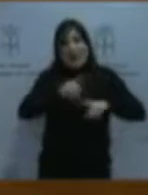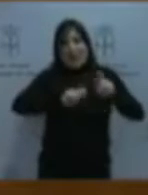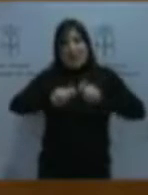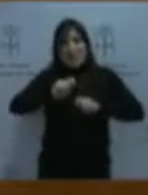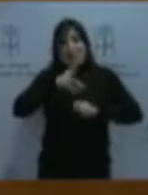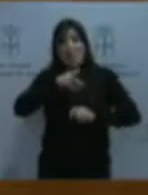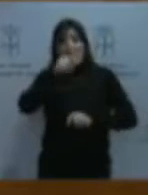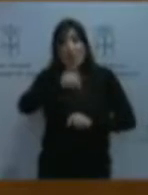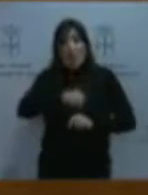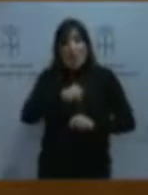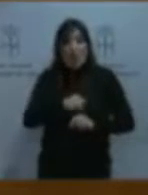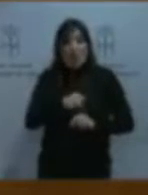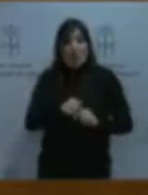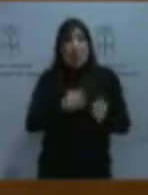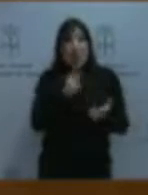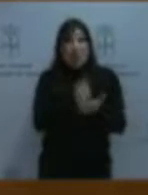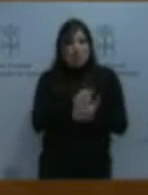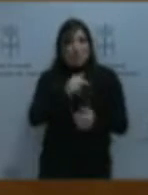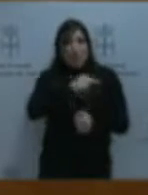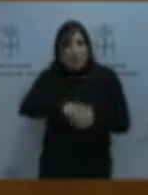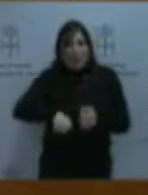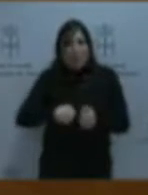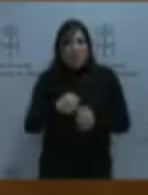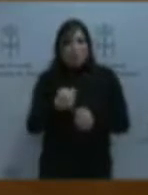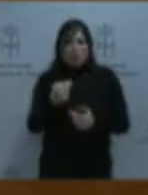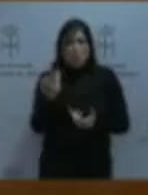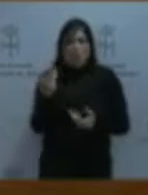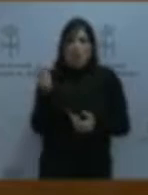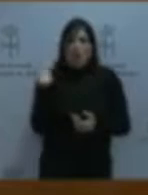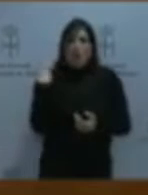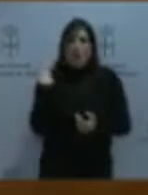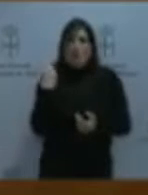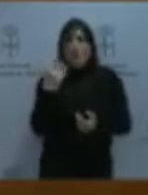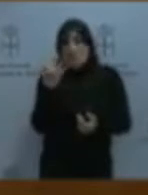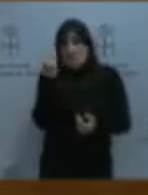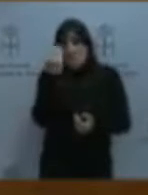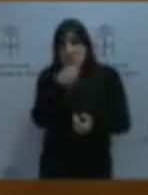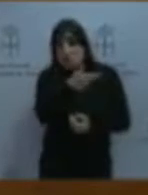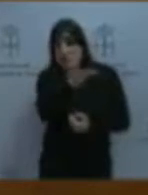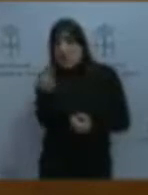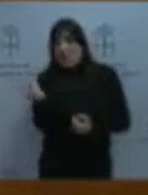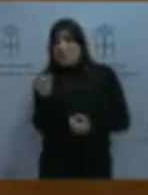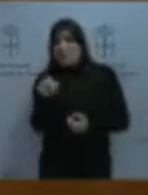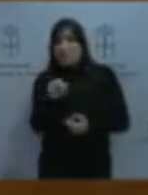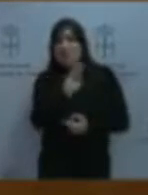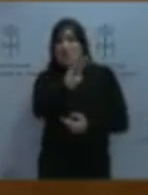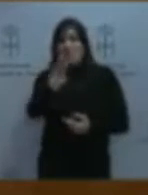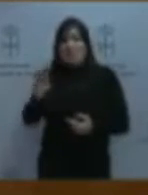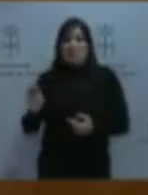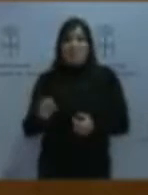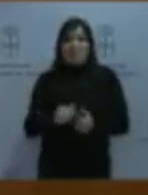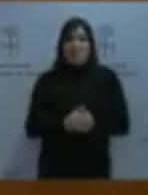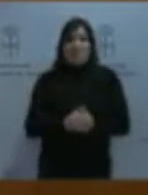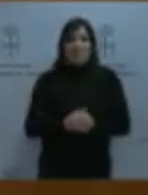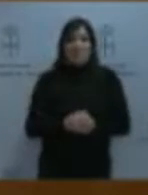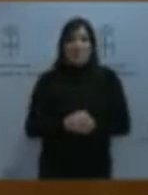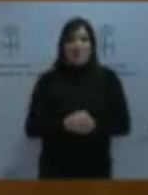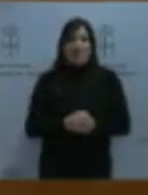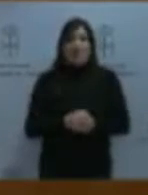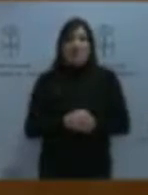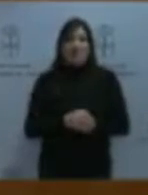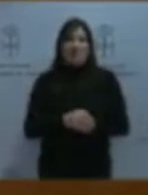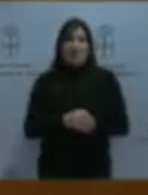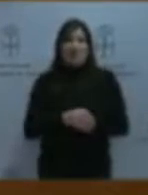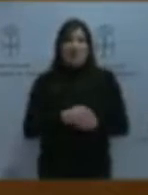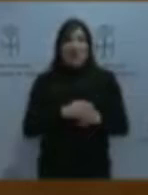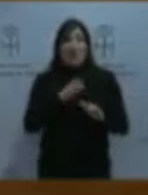y que imagino que del resto de grupos parlamentarios de la oposición para que podamos explicaros qué posibilidades